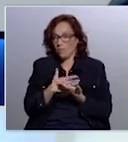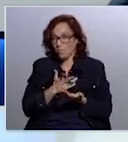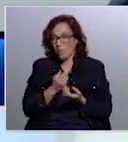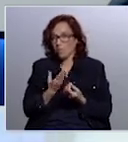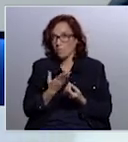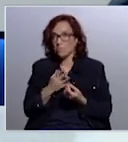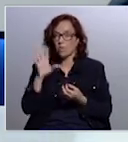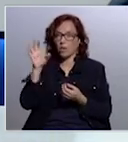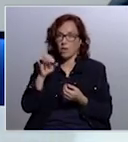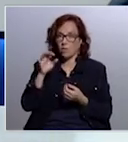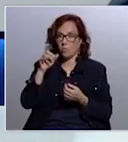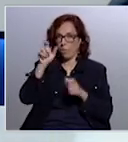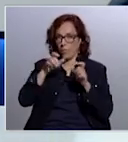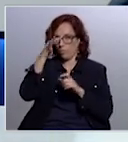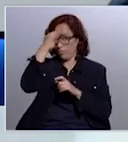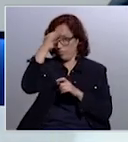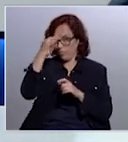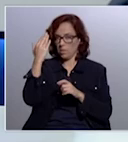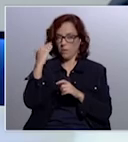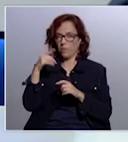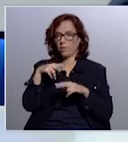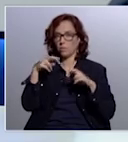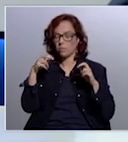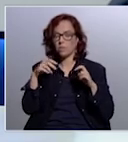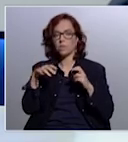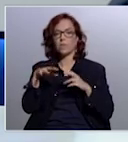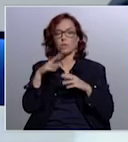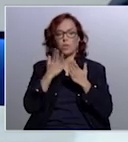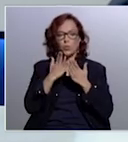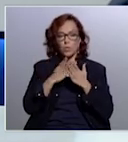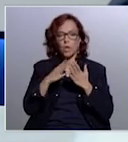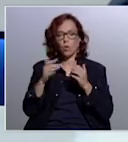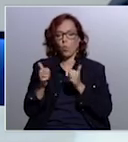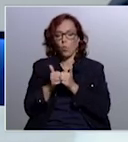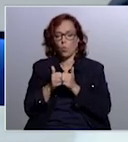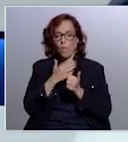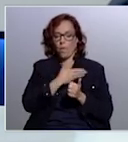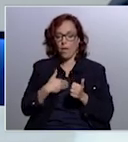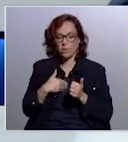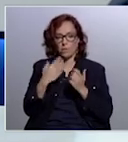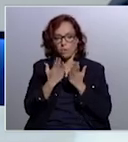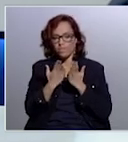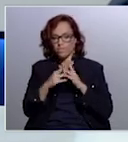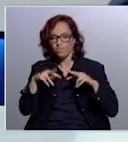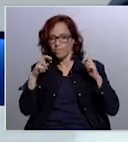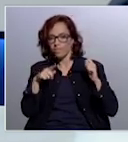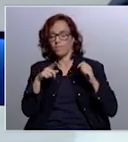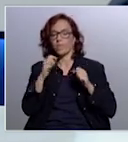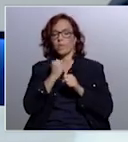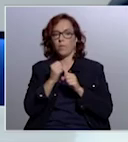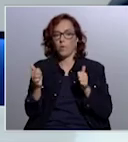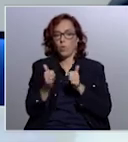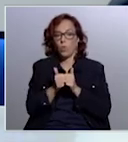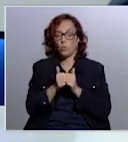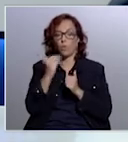expertos en estos temas que hicieron un diagnóstico situación con las maestras del lugar y trabajamos con docentes de artes escénicas y